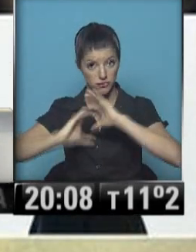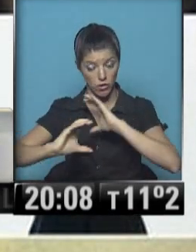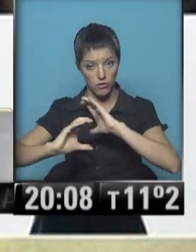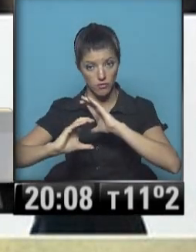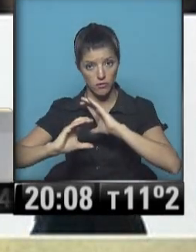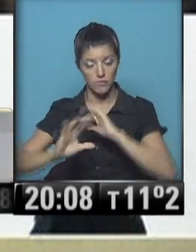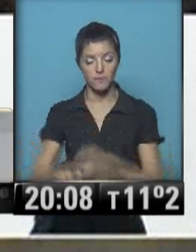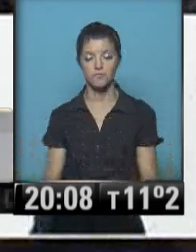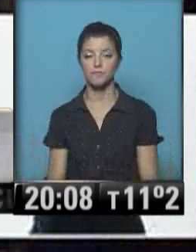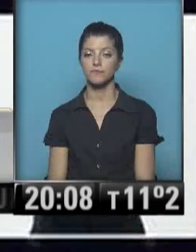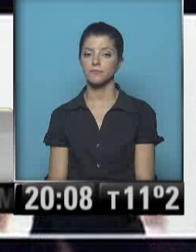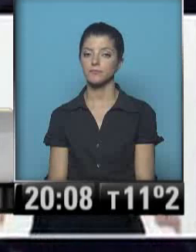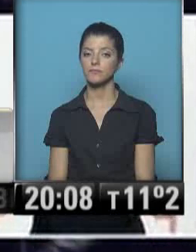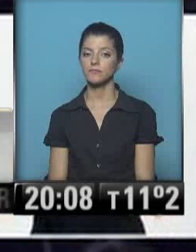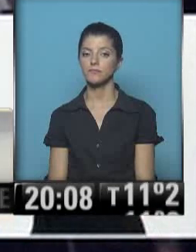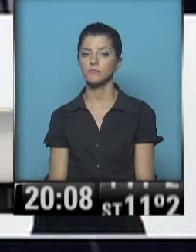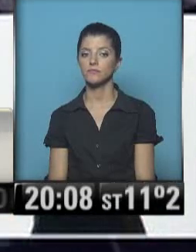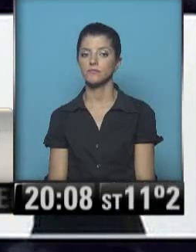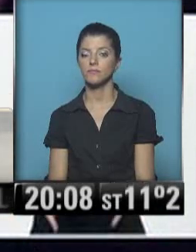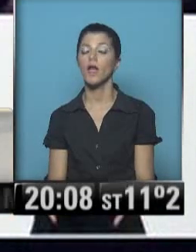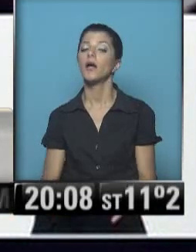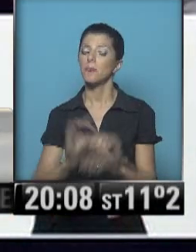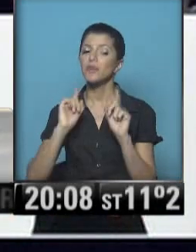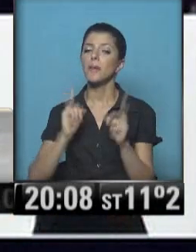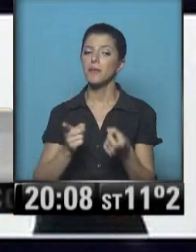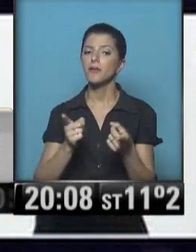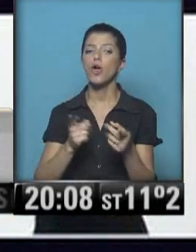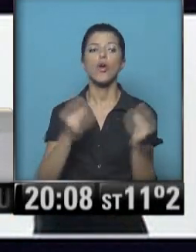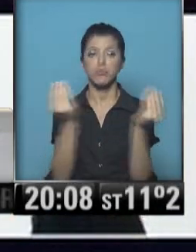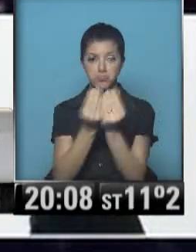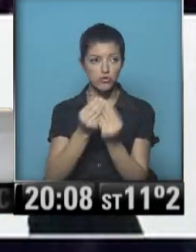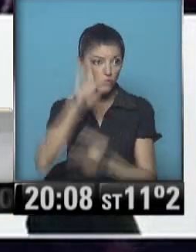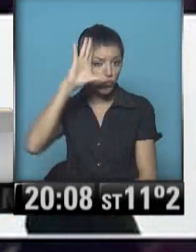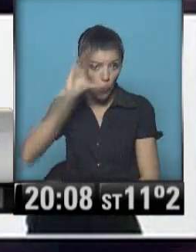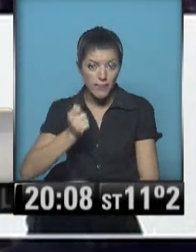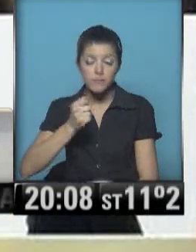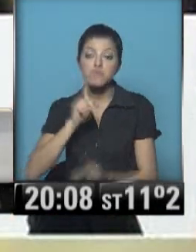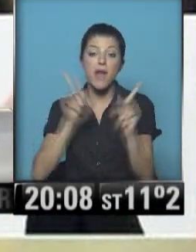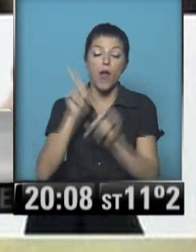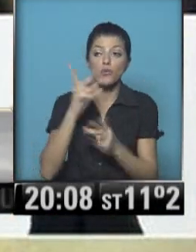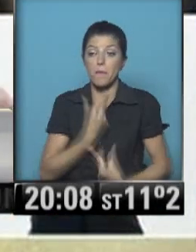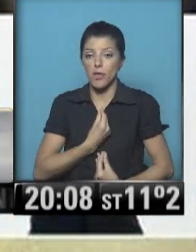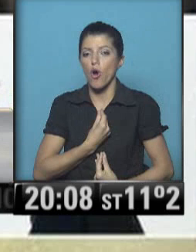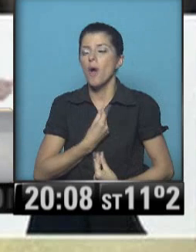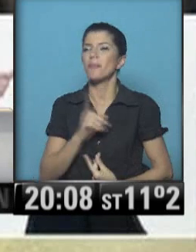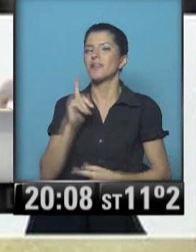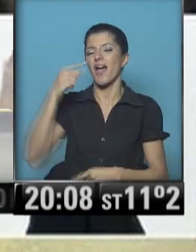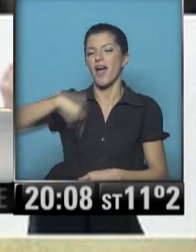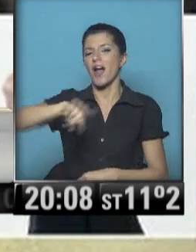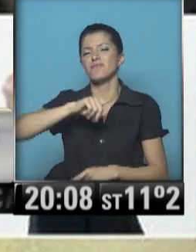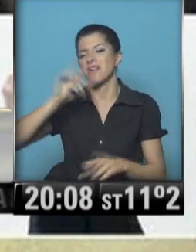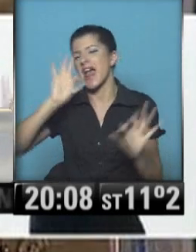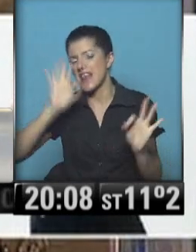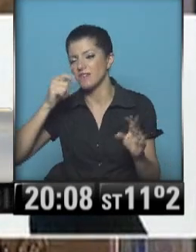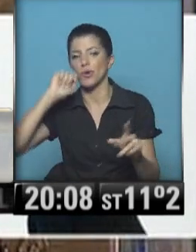también con muchos con muchos magistrados que por ahí tienen miedo porque a nadie le gusta salir escrachado en los